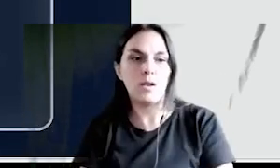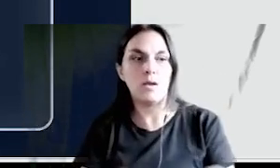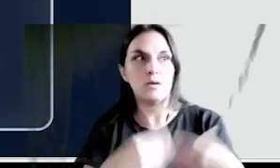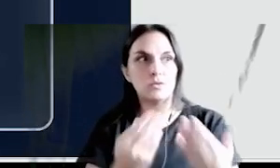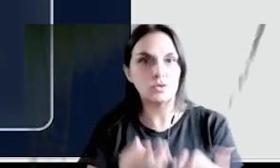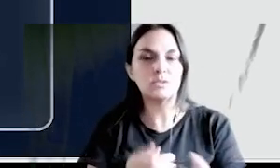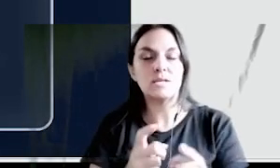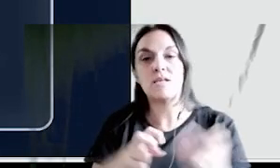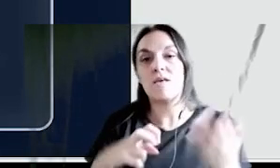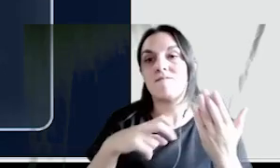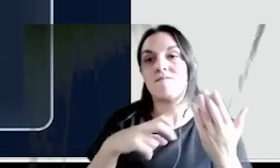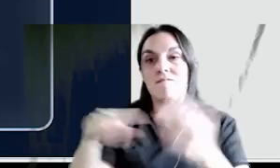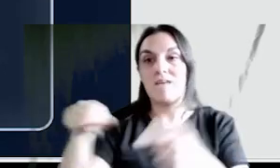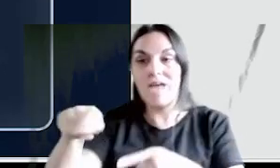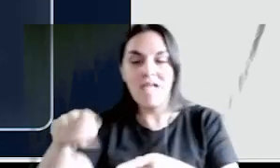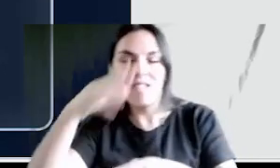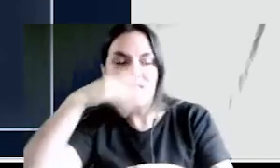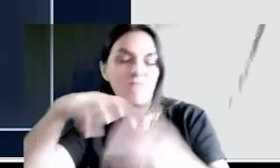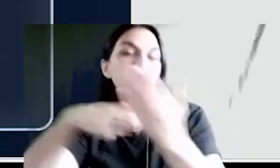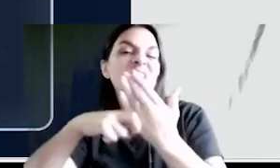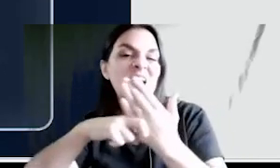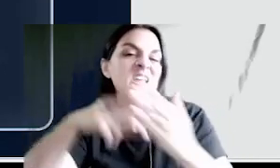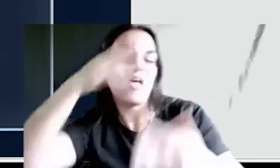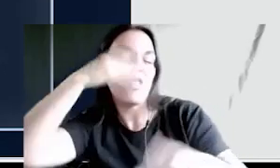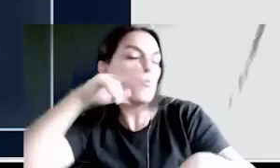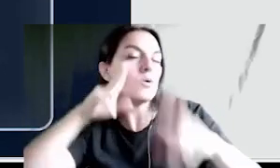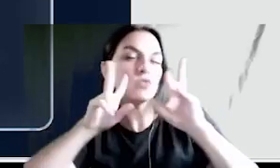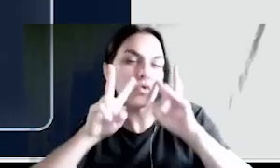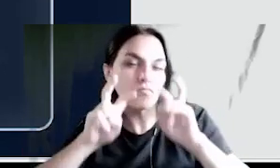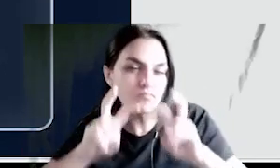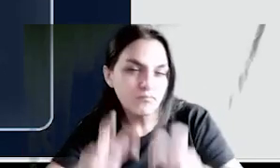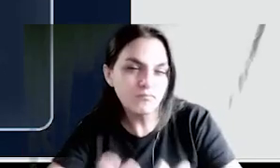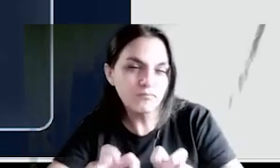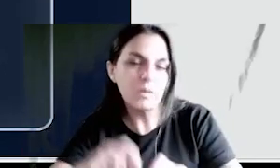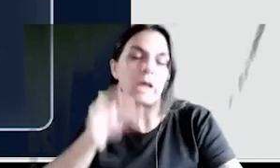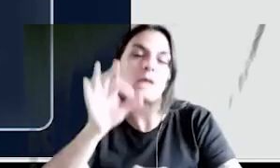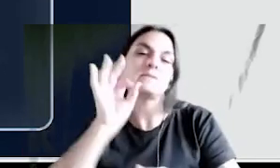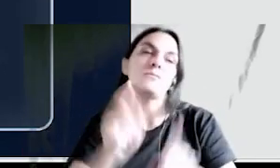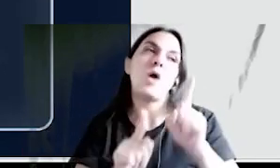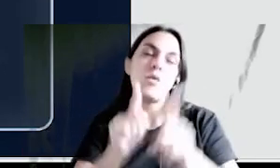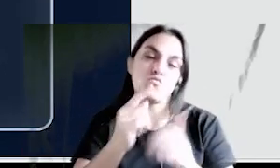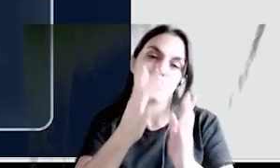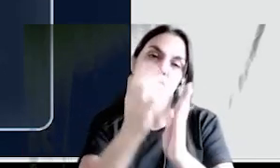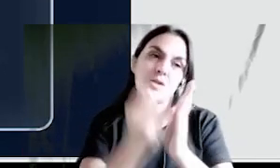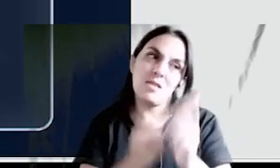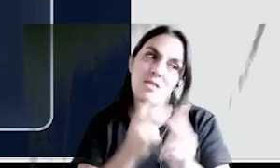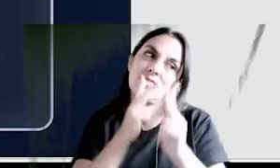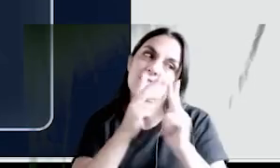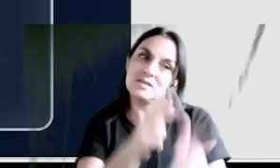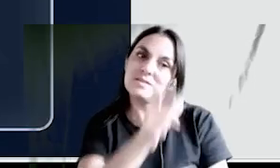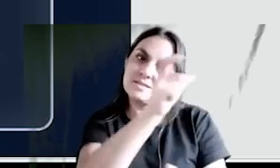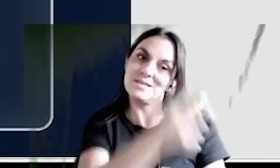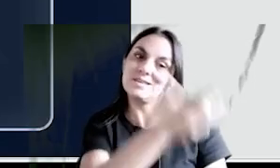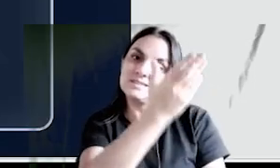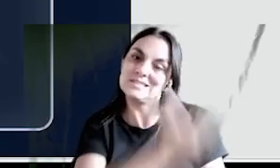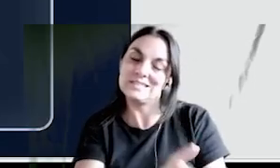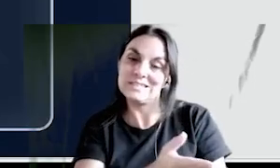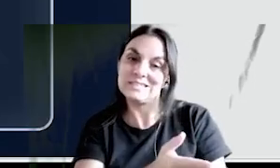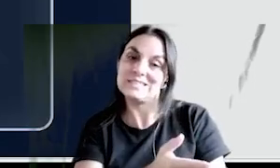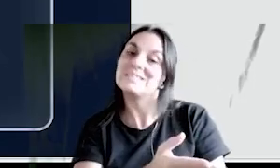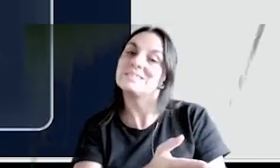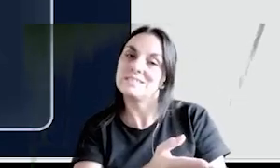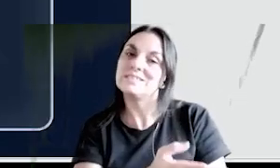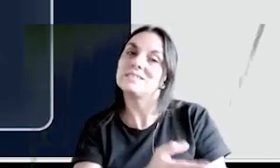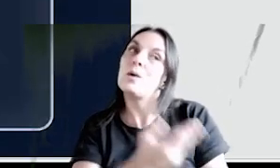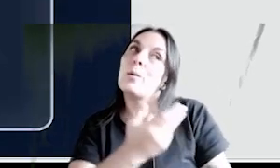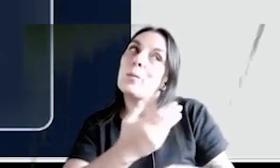mismo fisco es el que después lo va a verificar, y sabemos que están llegando inducciones donde le anticipan al contribuyente que